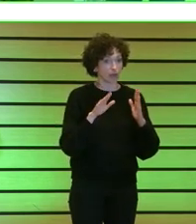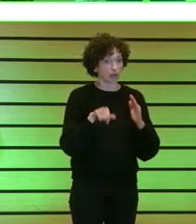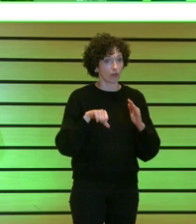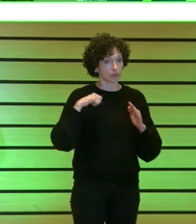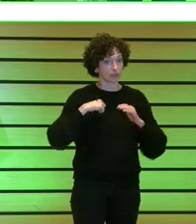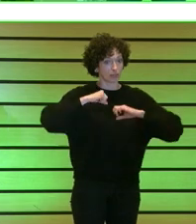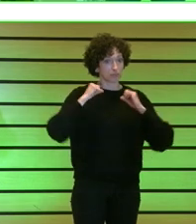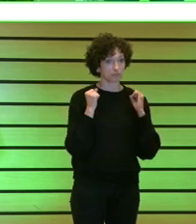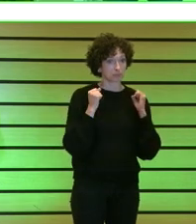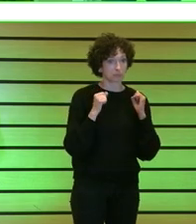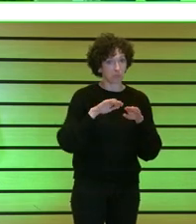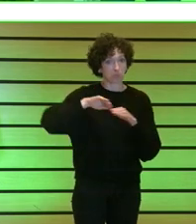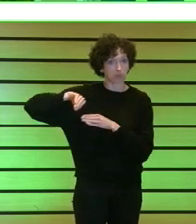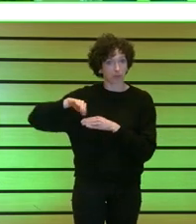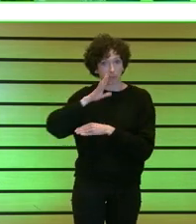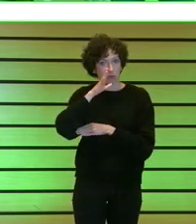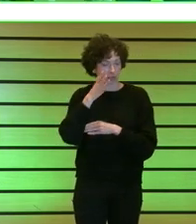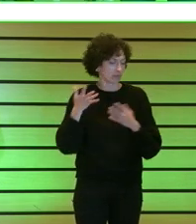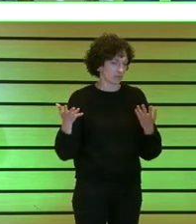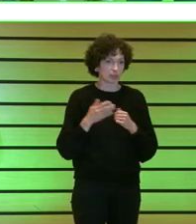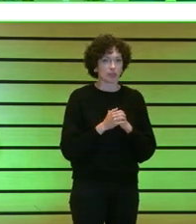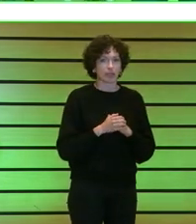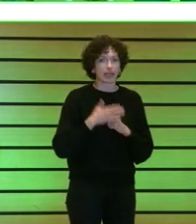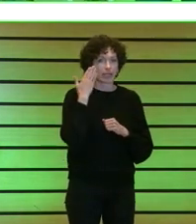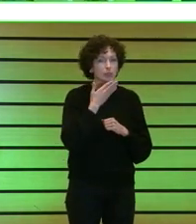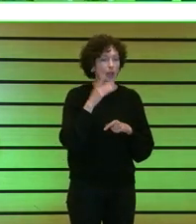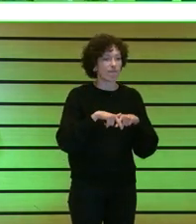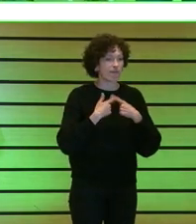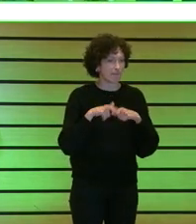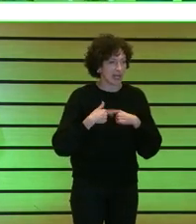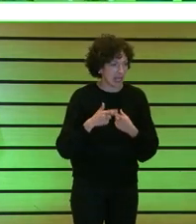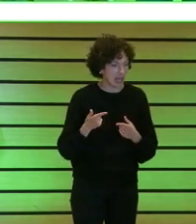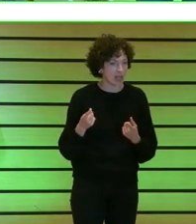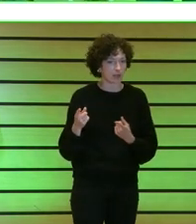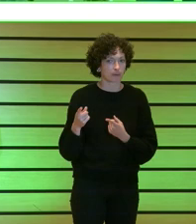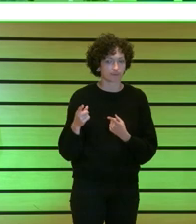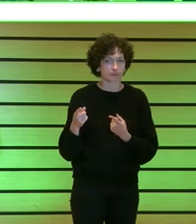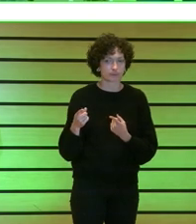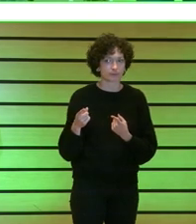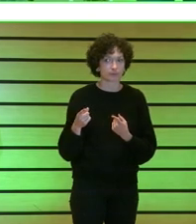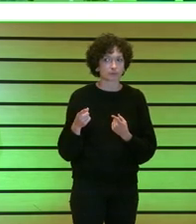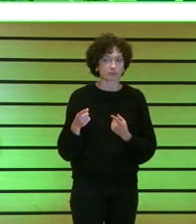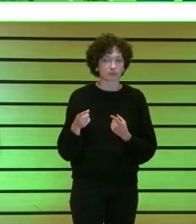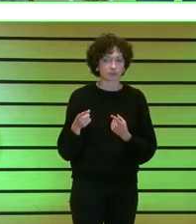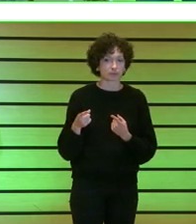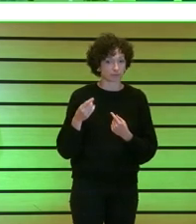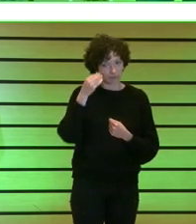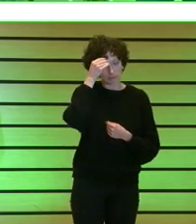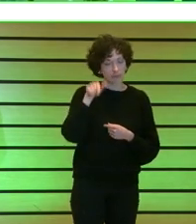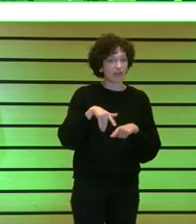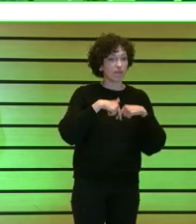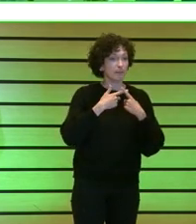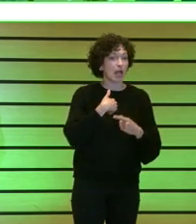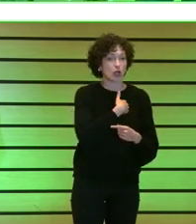entonces las escuelas de familiares de dar a dar a los a las familias un rol